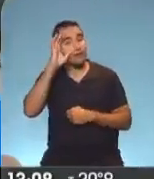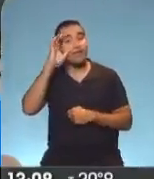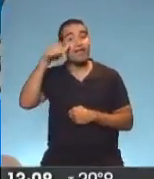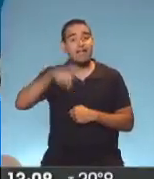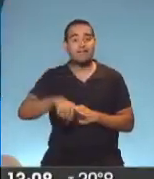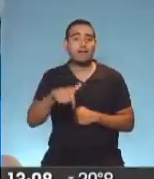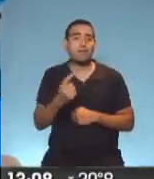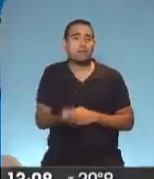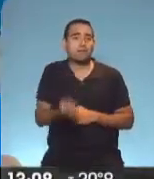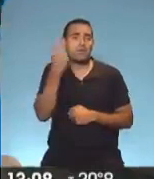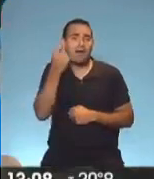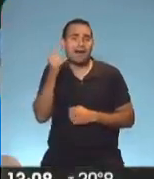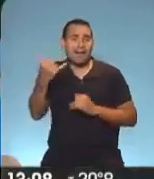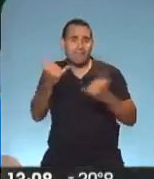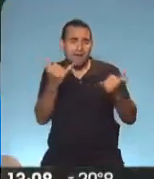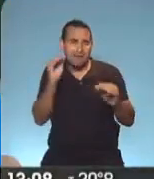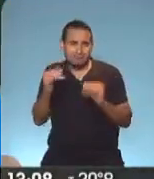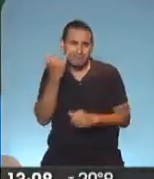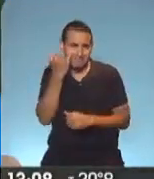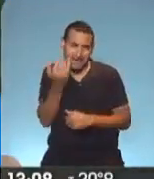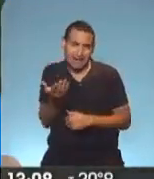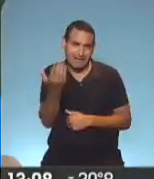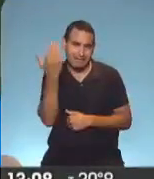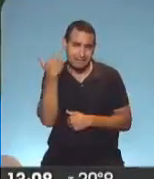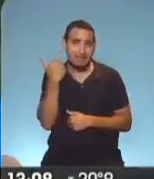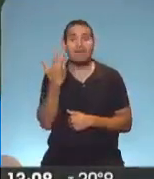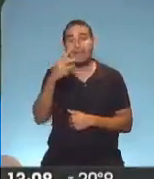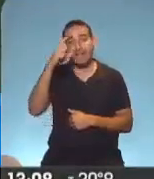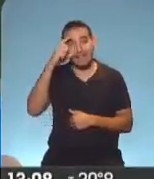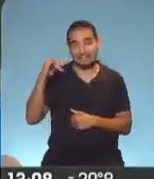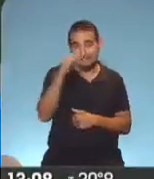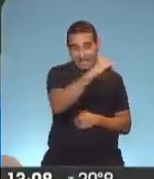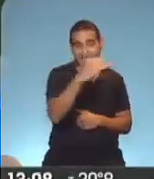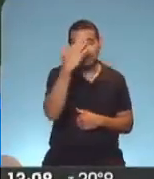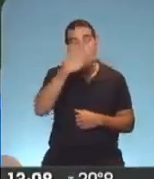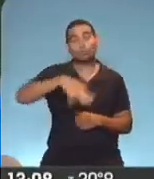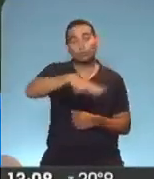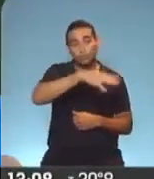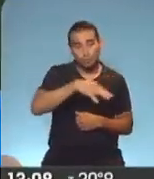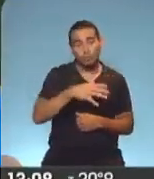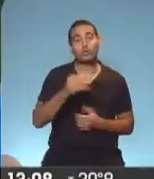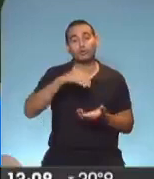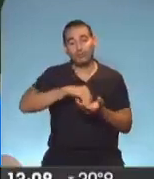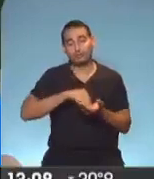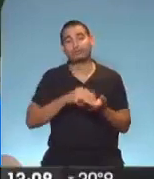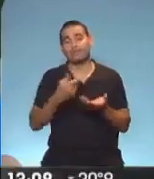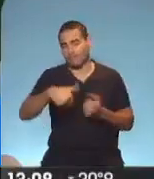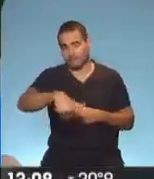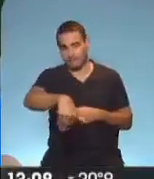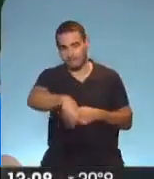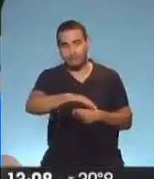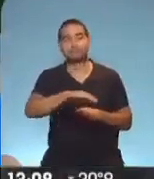no es la primer cámara que está instalada. Ya están funcionando en Ezeiza, en Constitución, y nuevamente en los próximos